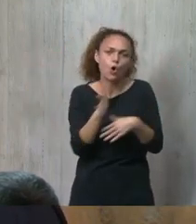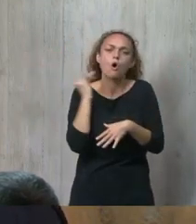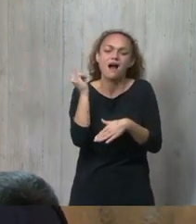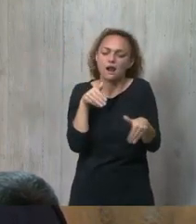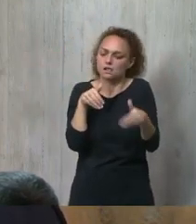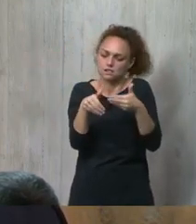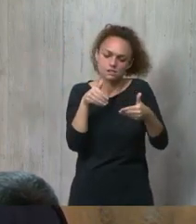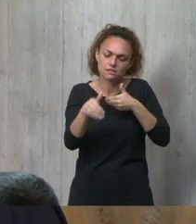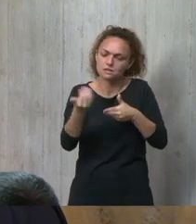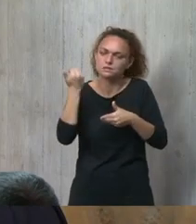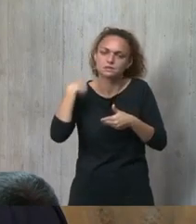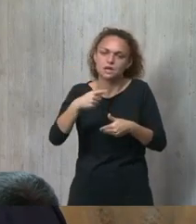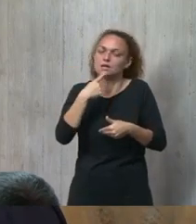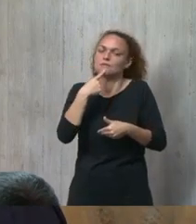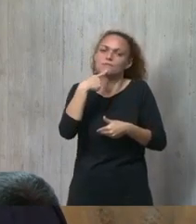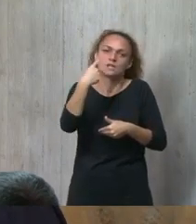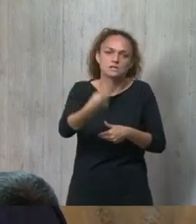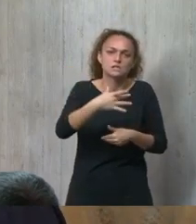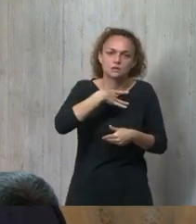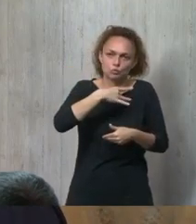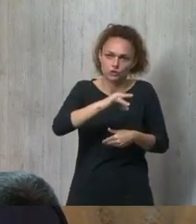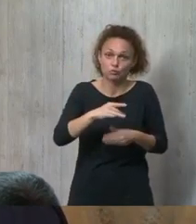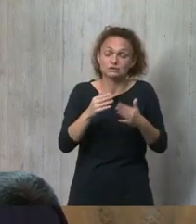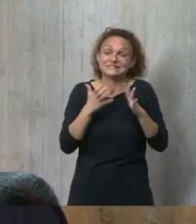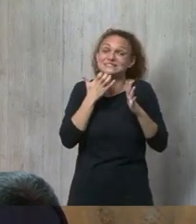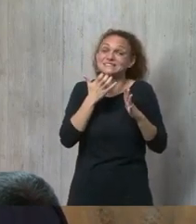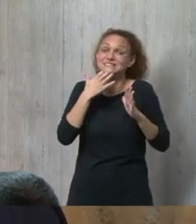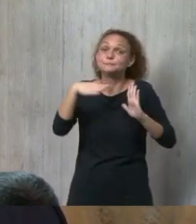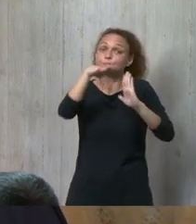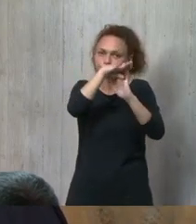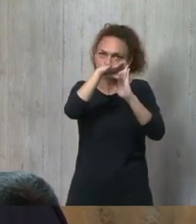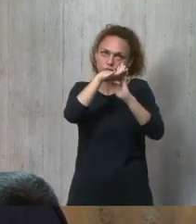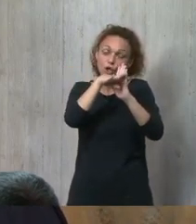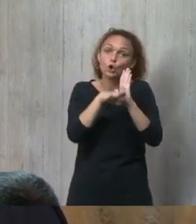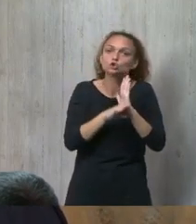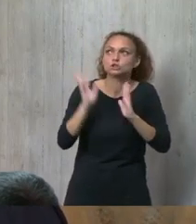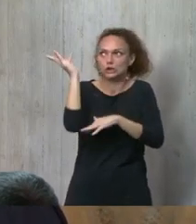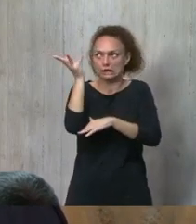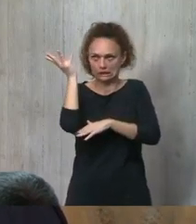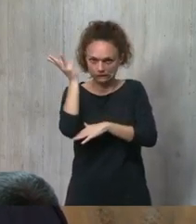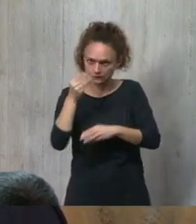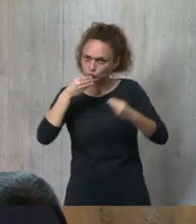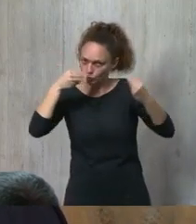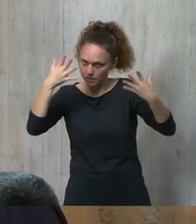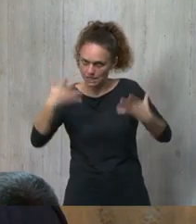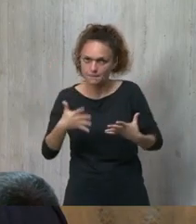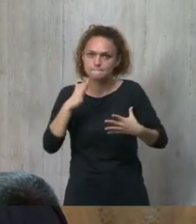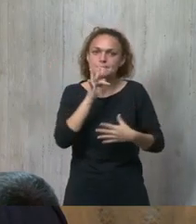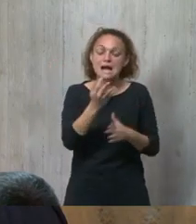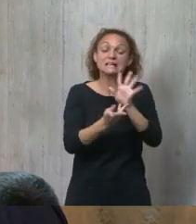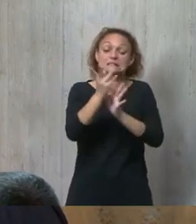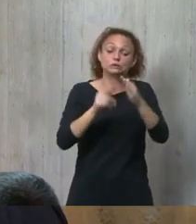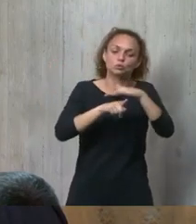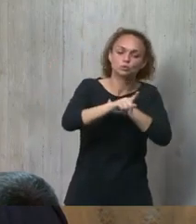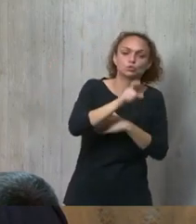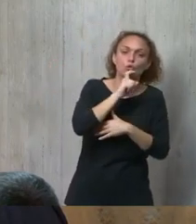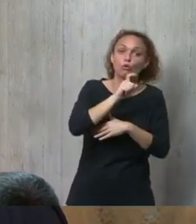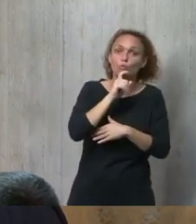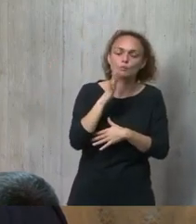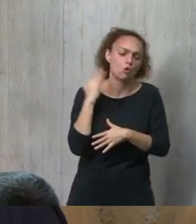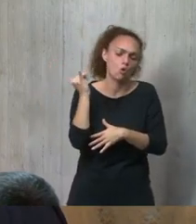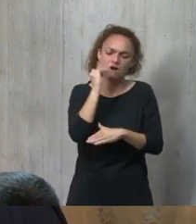breve. Dependerá sobre todo de las determinadas condiciones del tiempo y de la evolución del incendio, que podamos